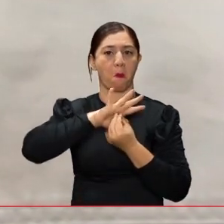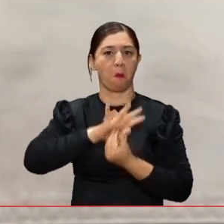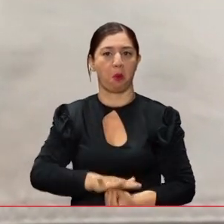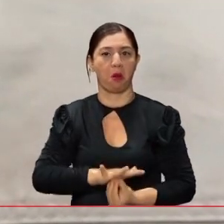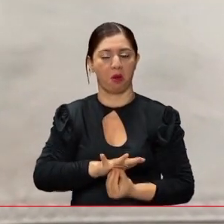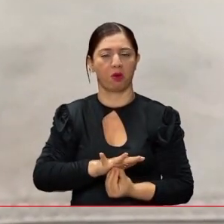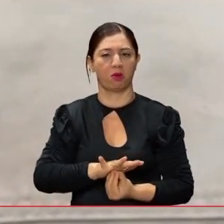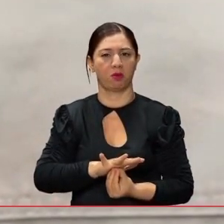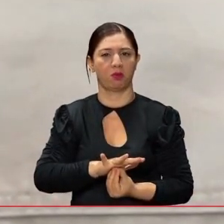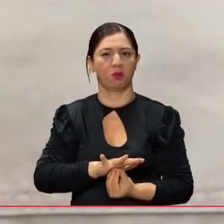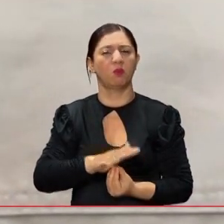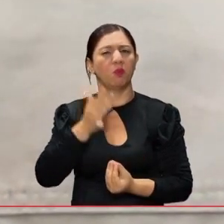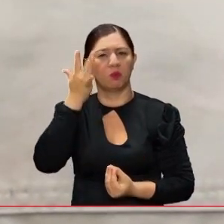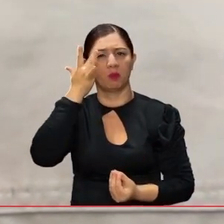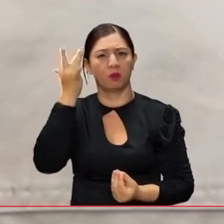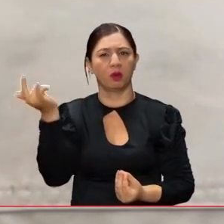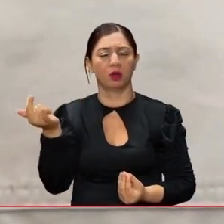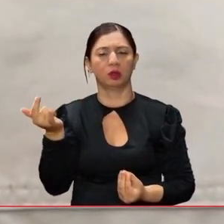vulnerado porque